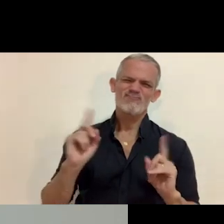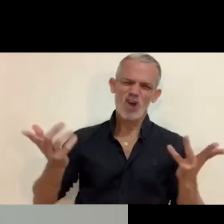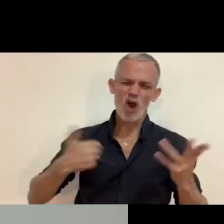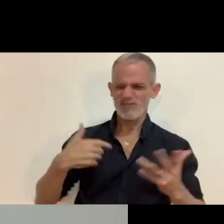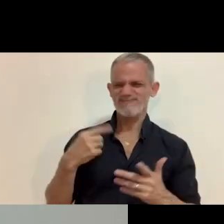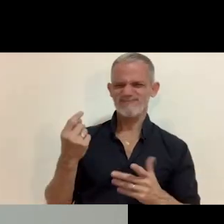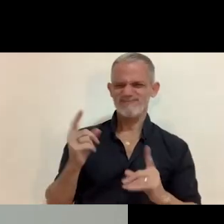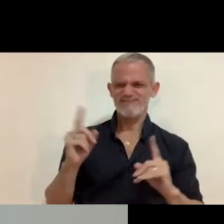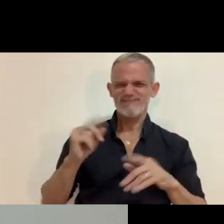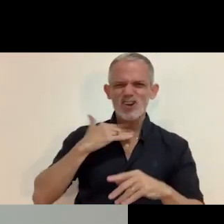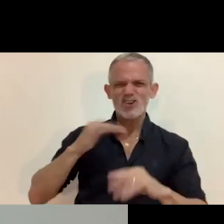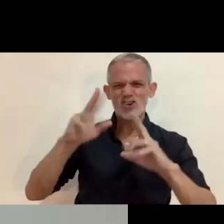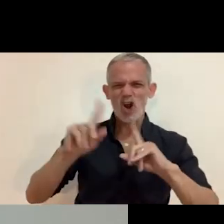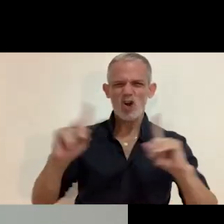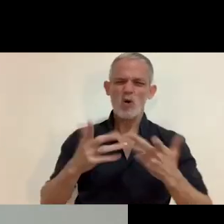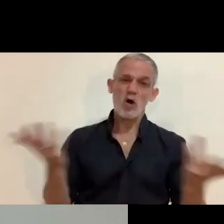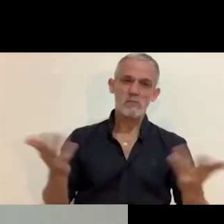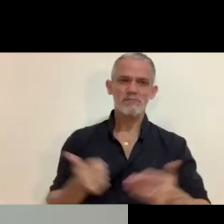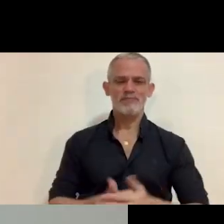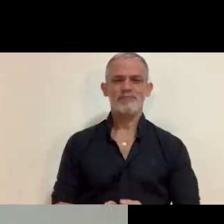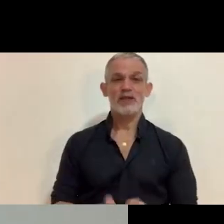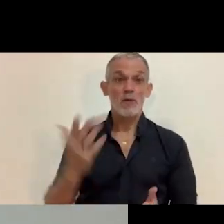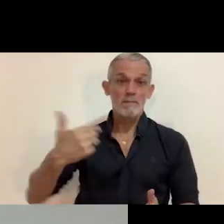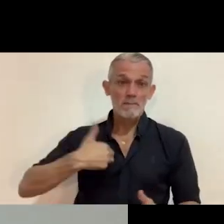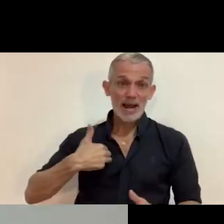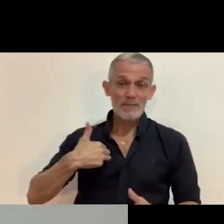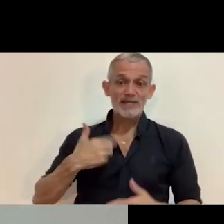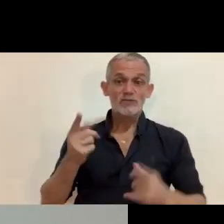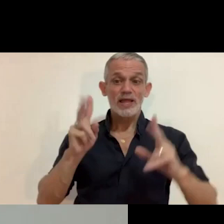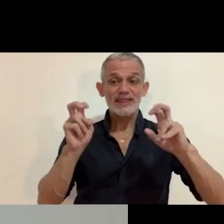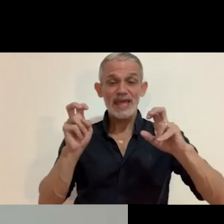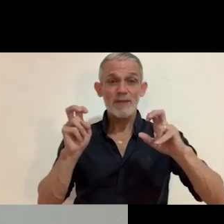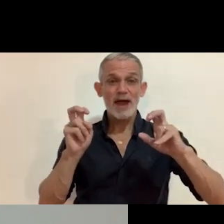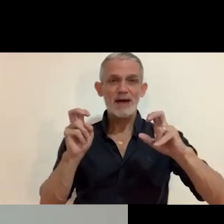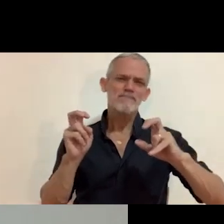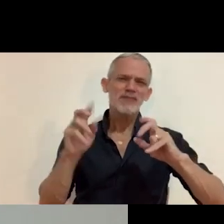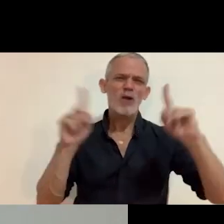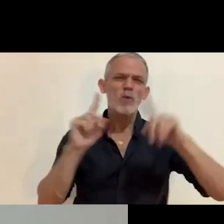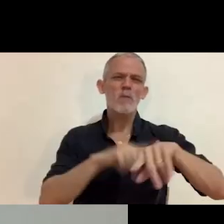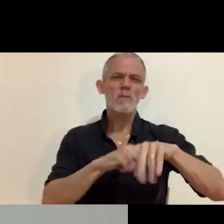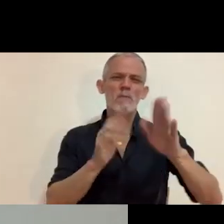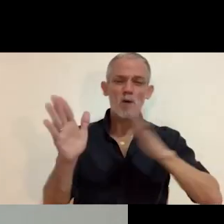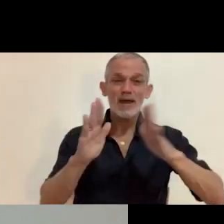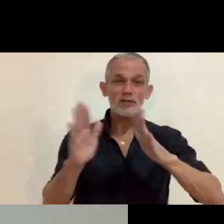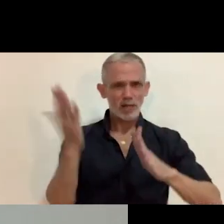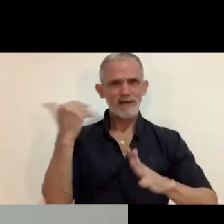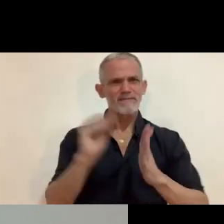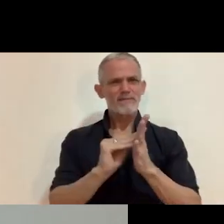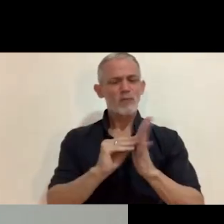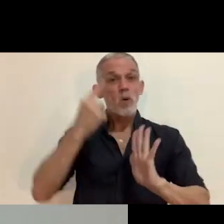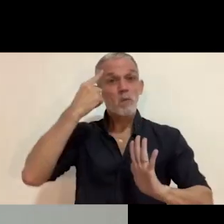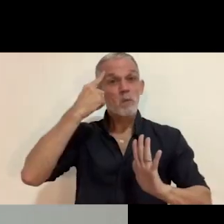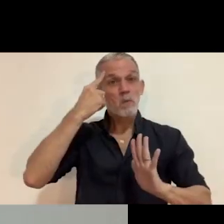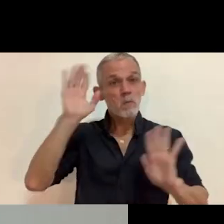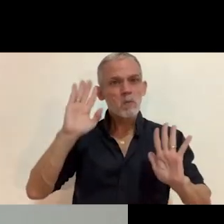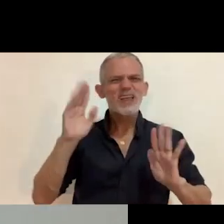Y además para mí esto es una cuestión que tiene que, en algunos momentos se estableció que capaz lo